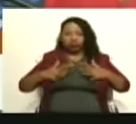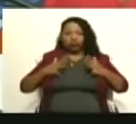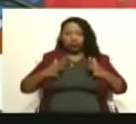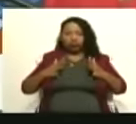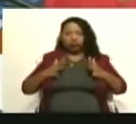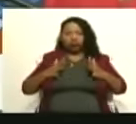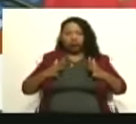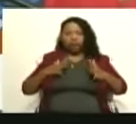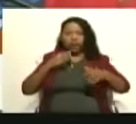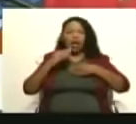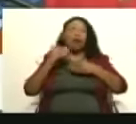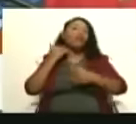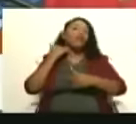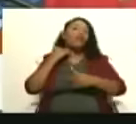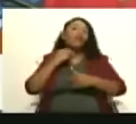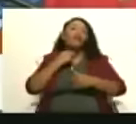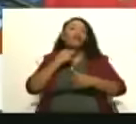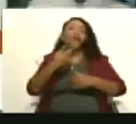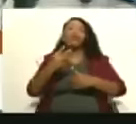levantando su voz